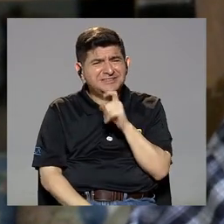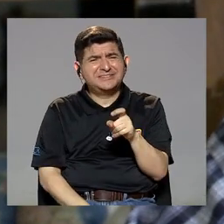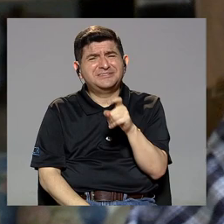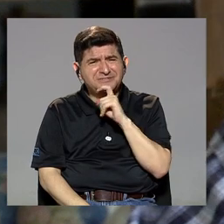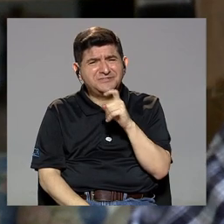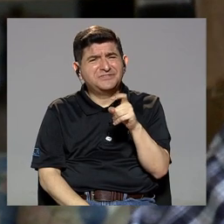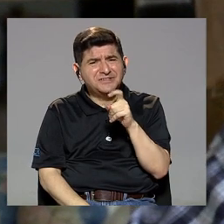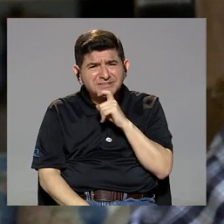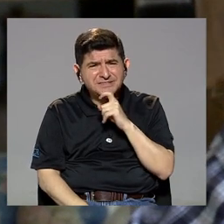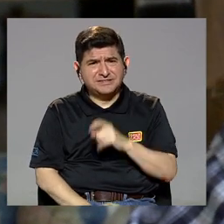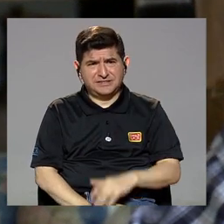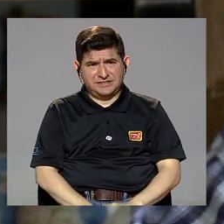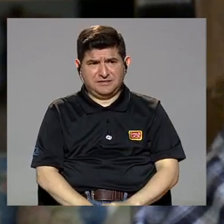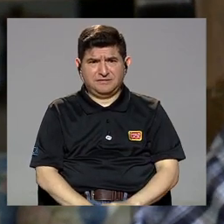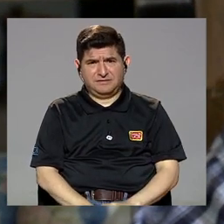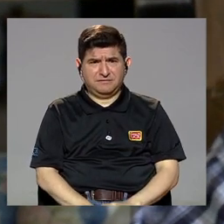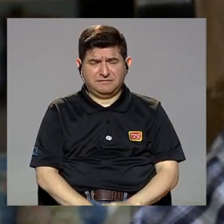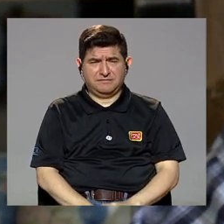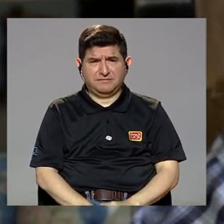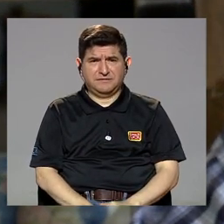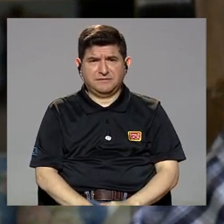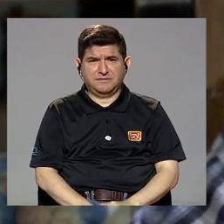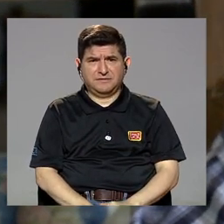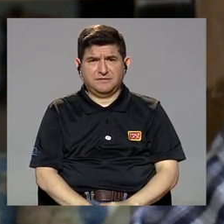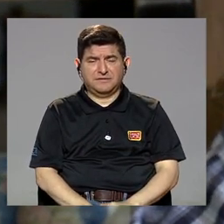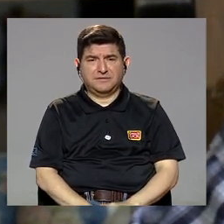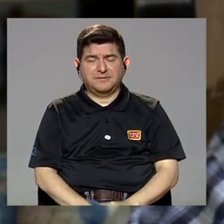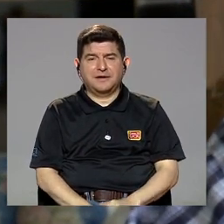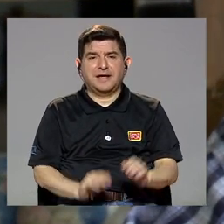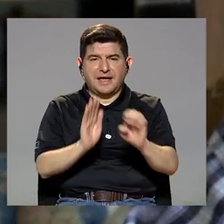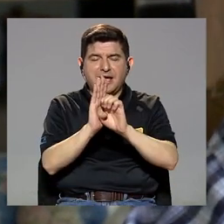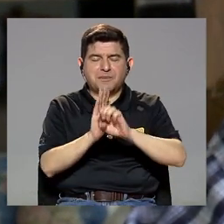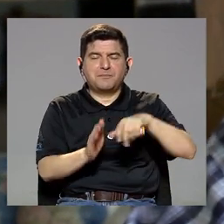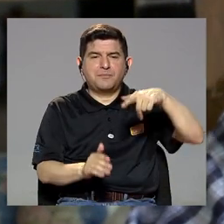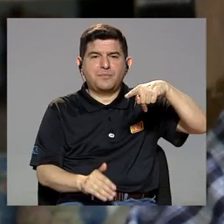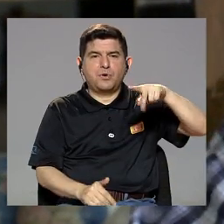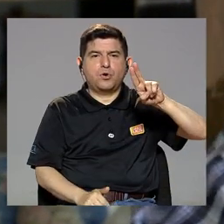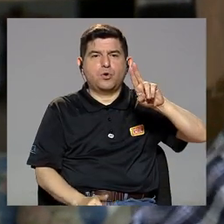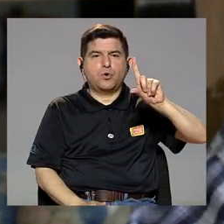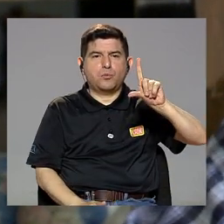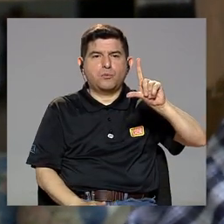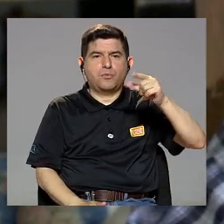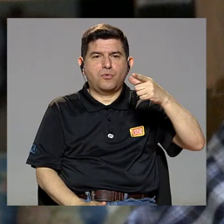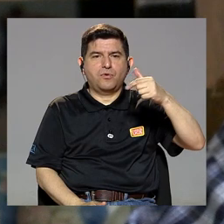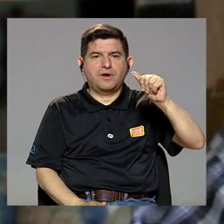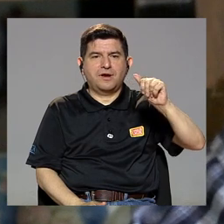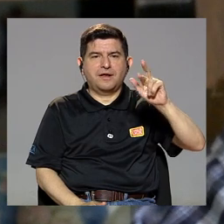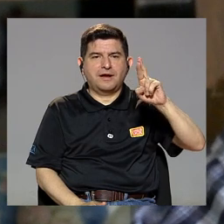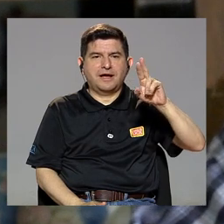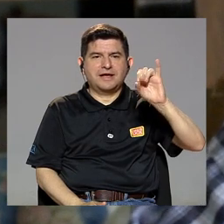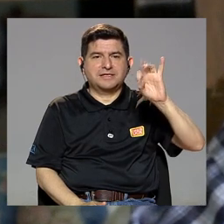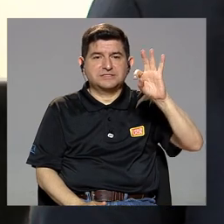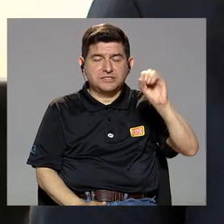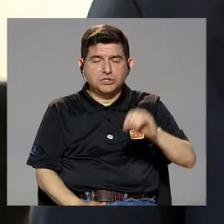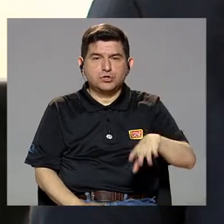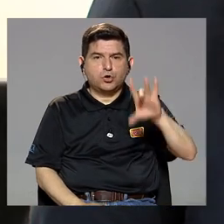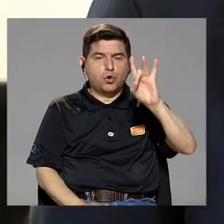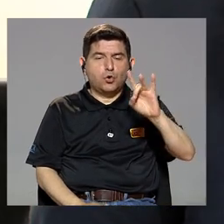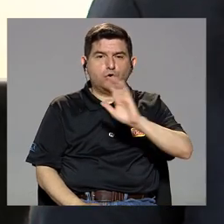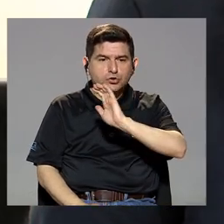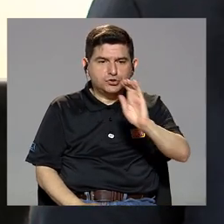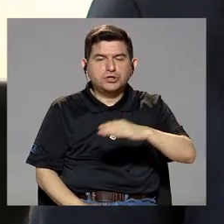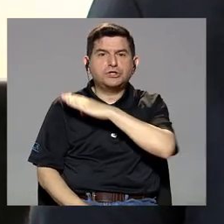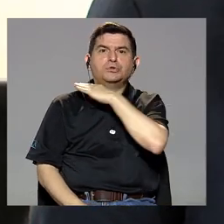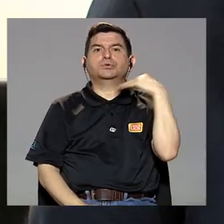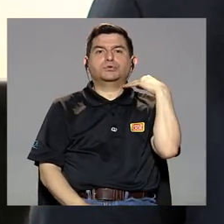porque ella en pulgarcito le corta la cabeza 8 chiquitos y el lobo se